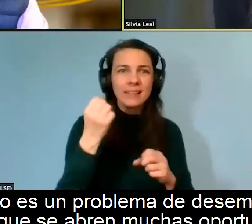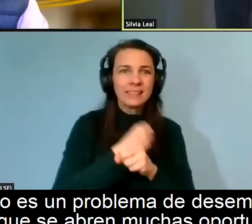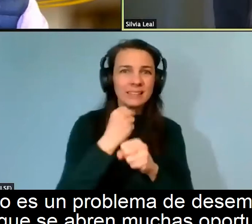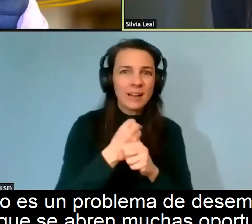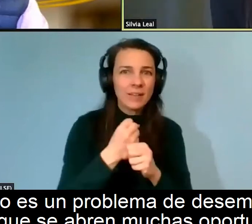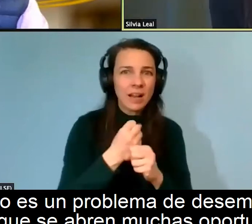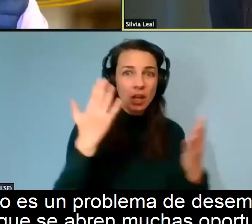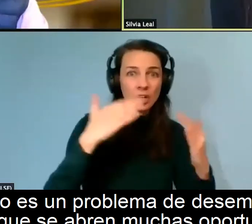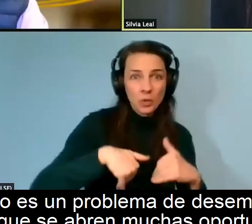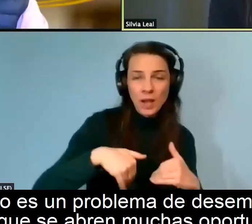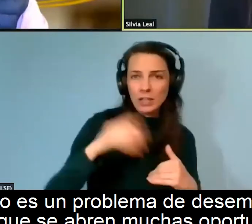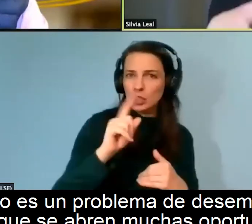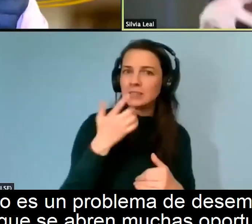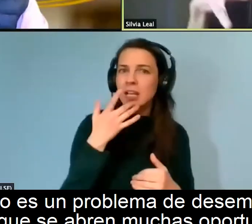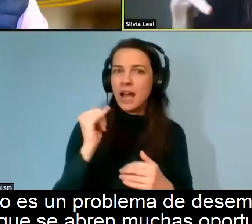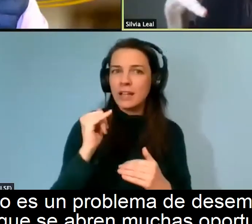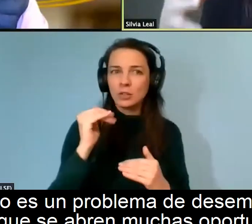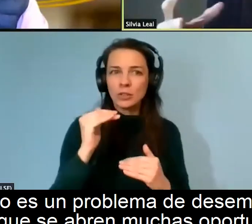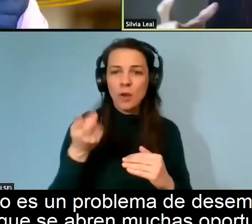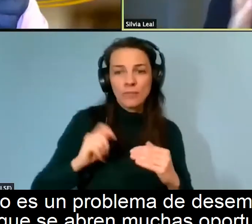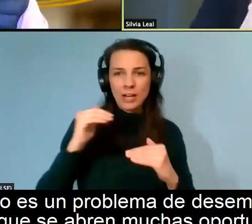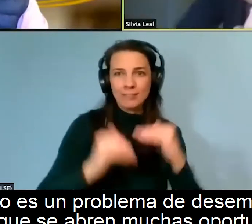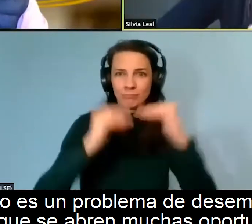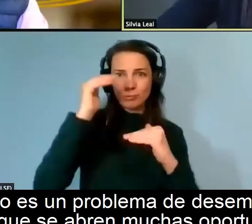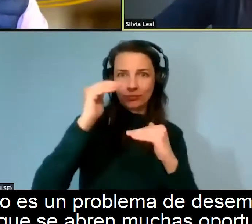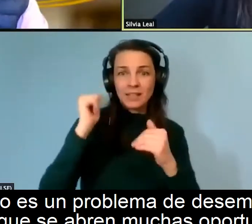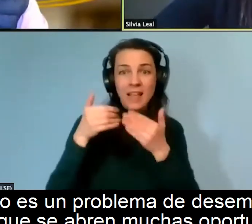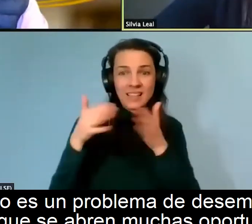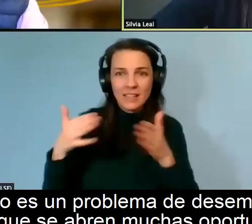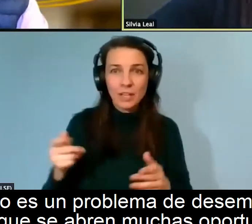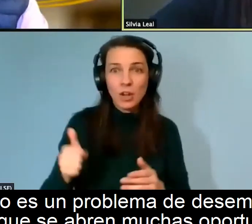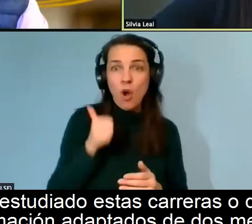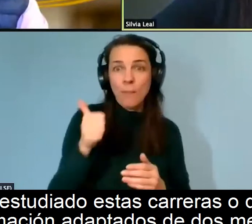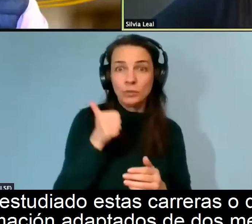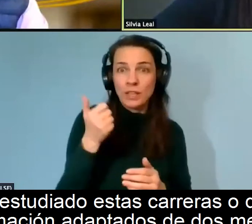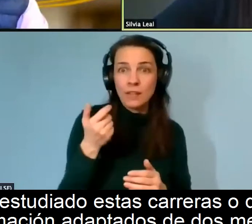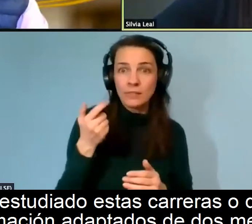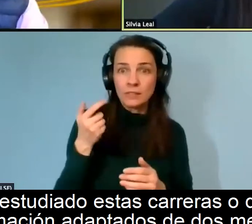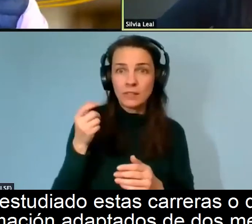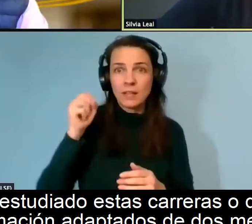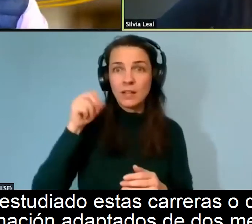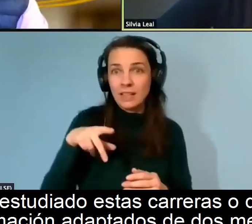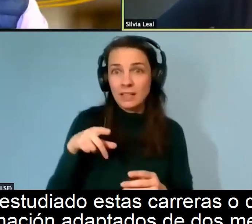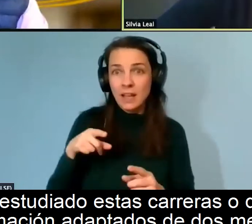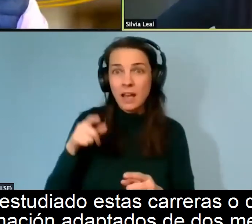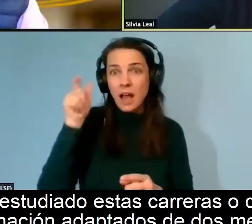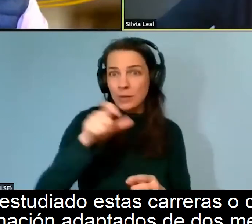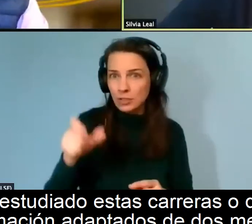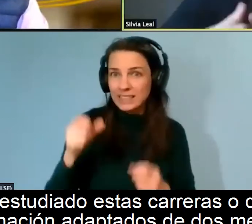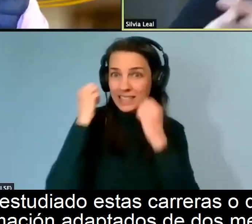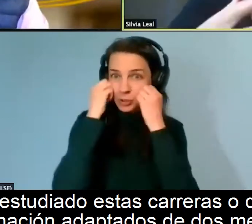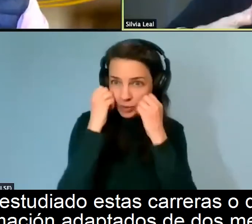problema de desajuste profesional en el que se abren muchas oportunidades para las personas que hayan estudiado